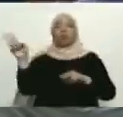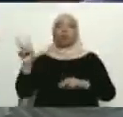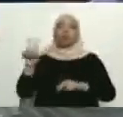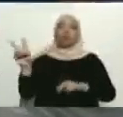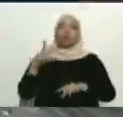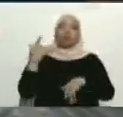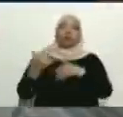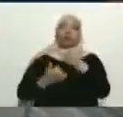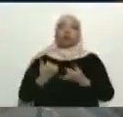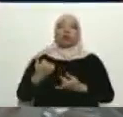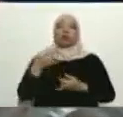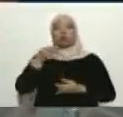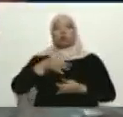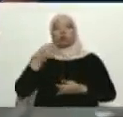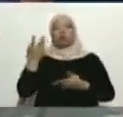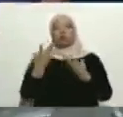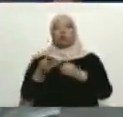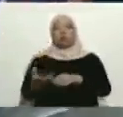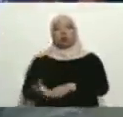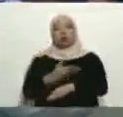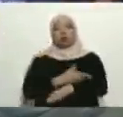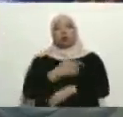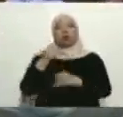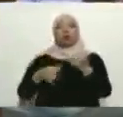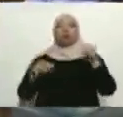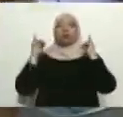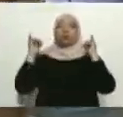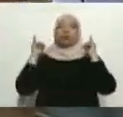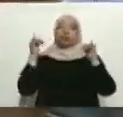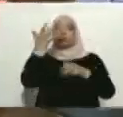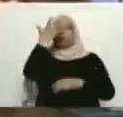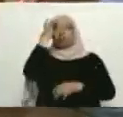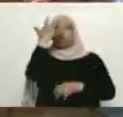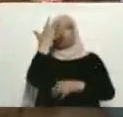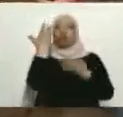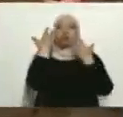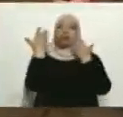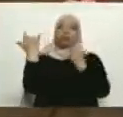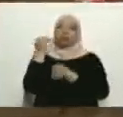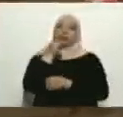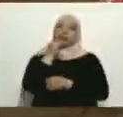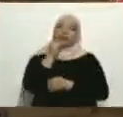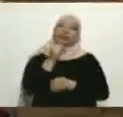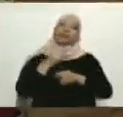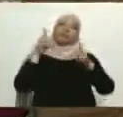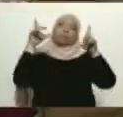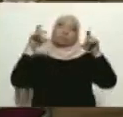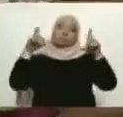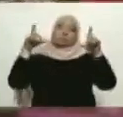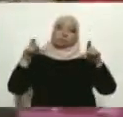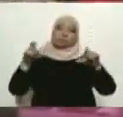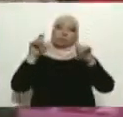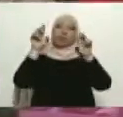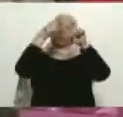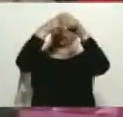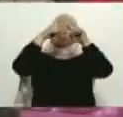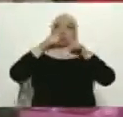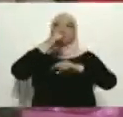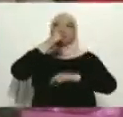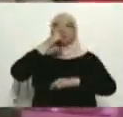por el civismo que han demostrado en las fiestas Ernesto lendas con estas imágenes y con estos datos que